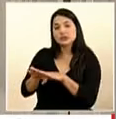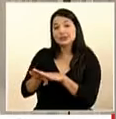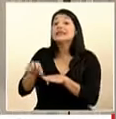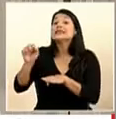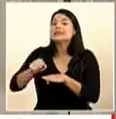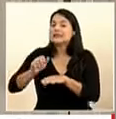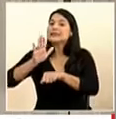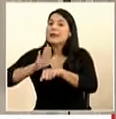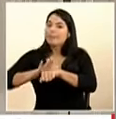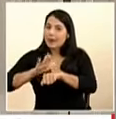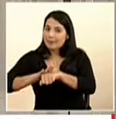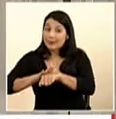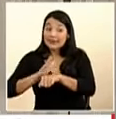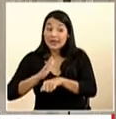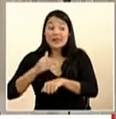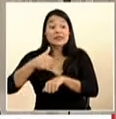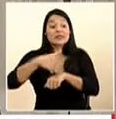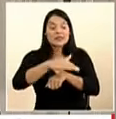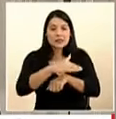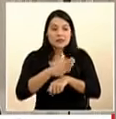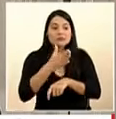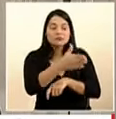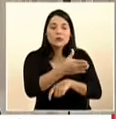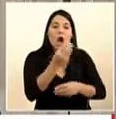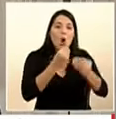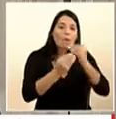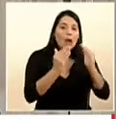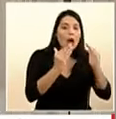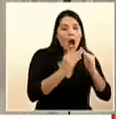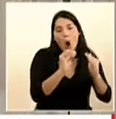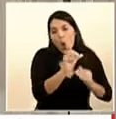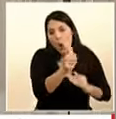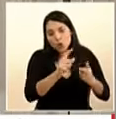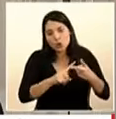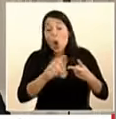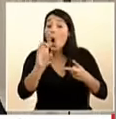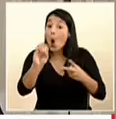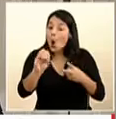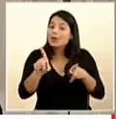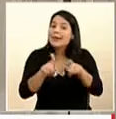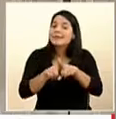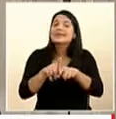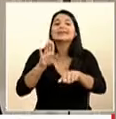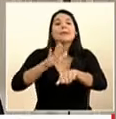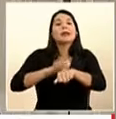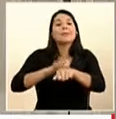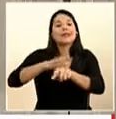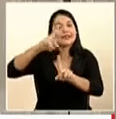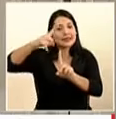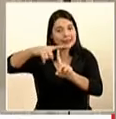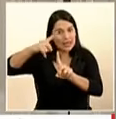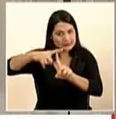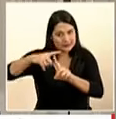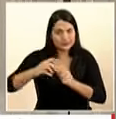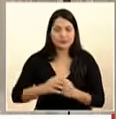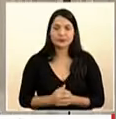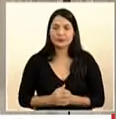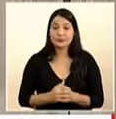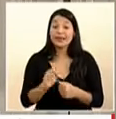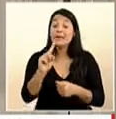y se permite el servicio de movilidad taxi eso es la primera etapa en la segunda etapa